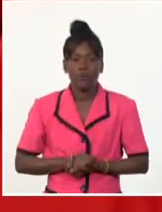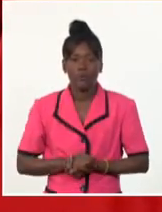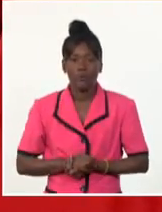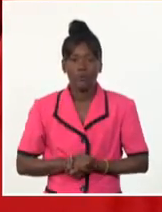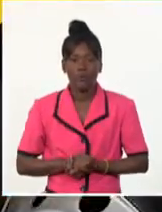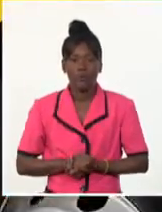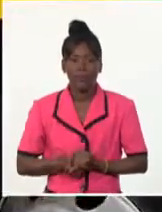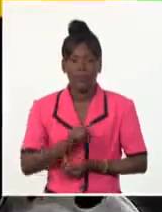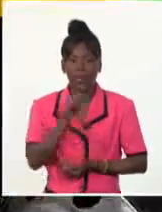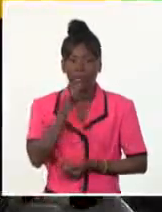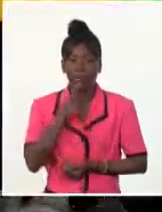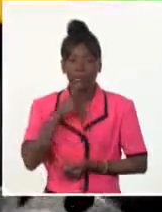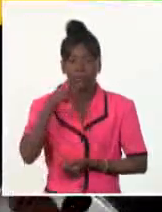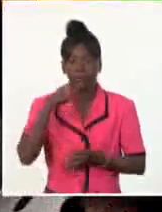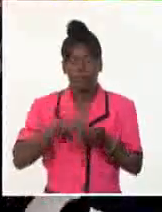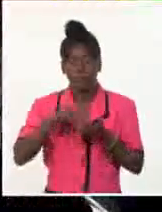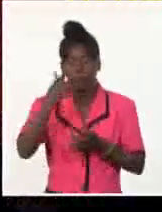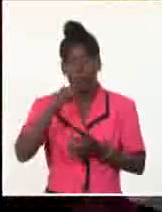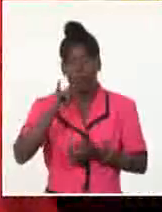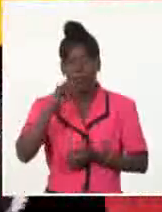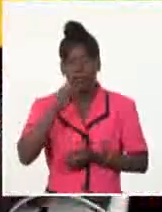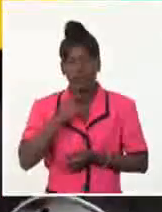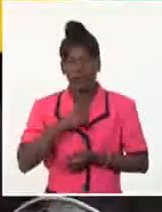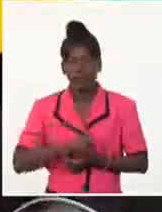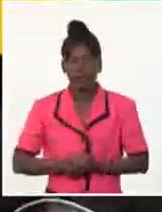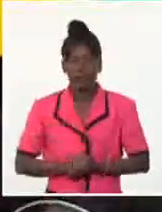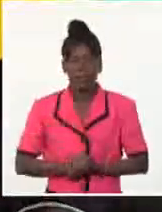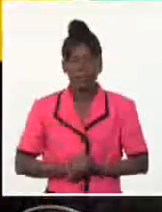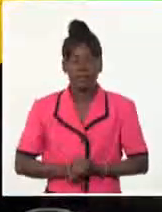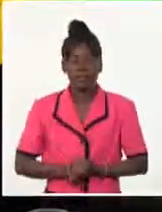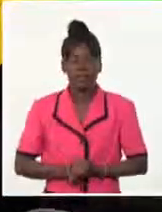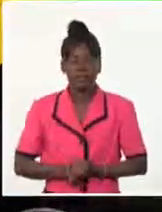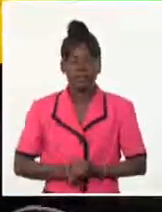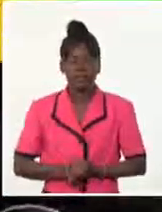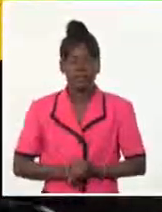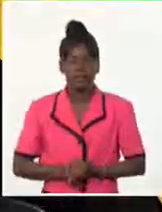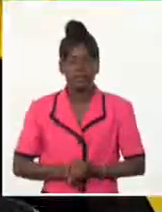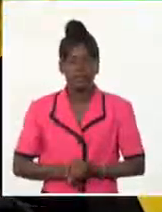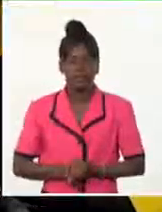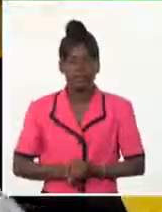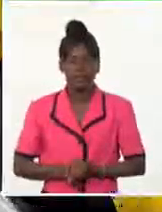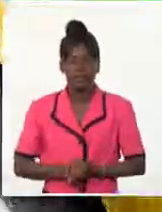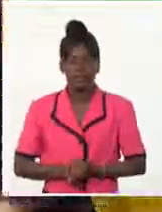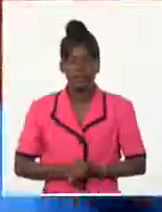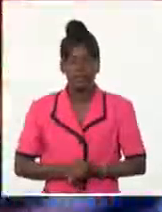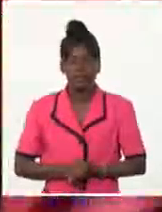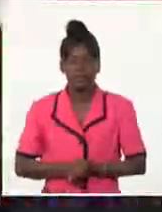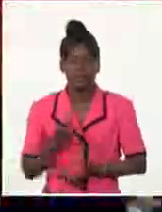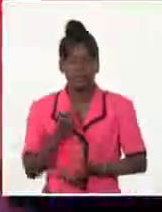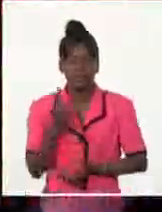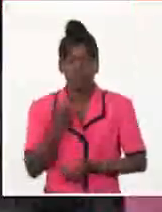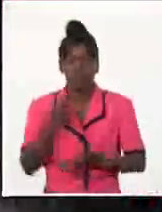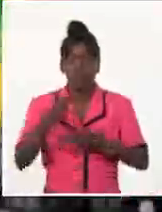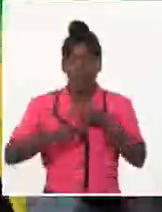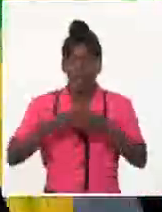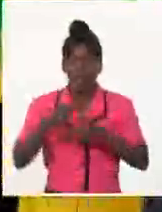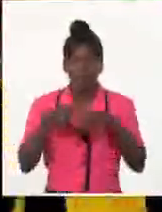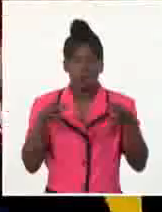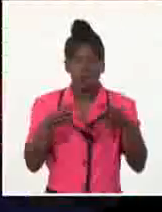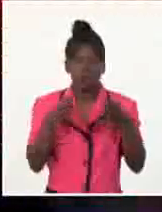estar designado, puede jugar primera base, puede jugar jardines. O sea, siempre hemos apostado por la versatilidad del equipo,